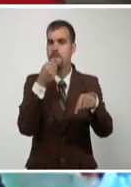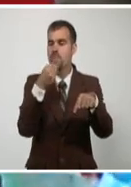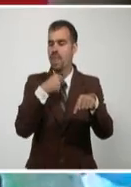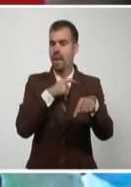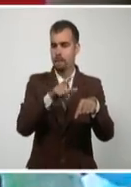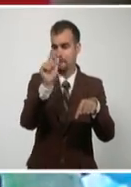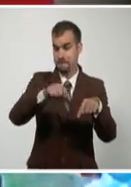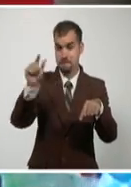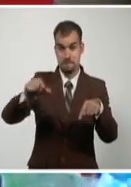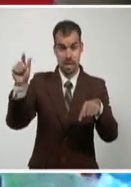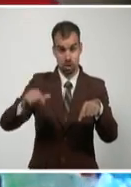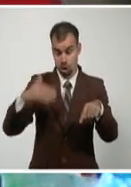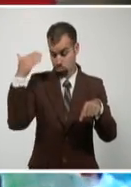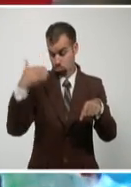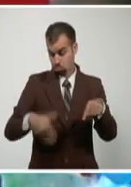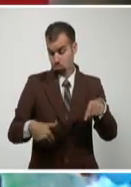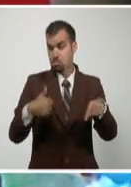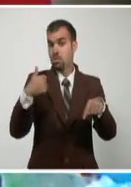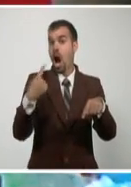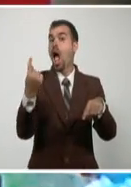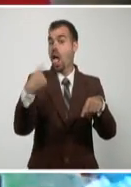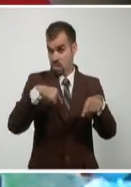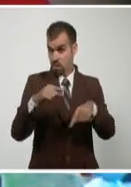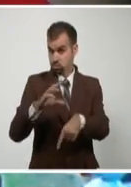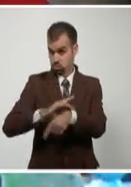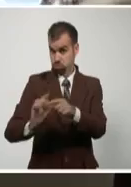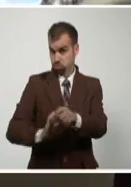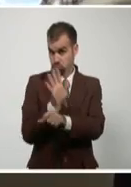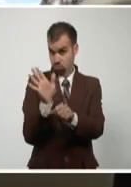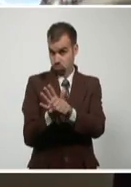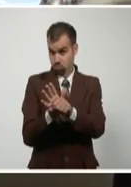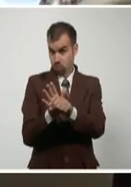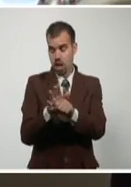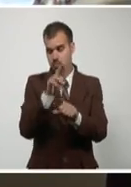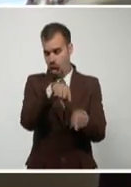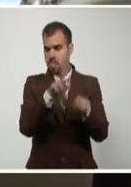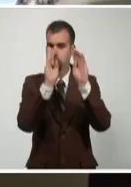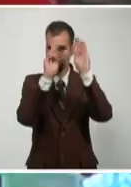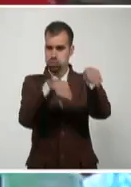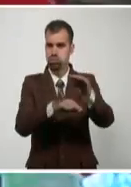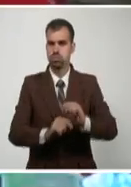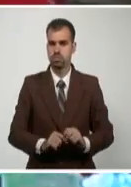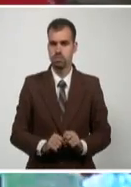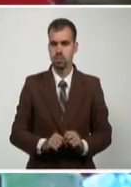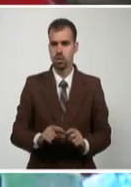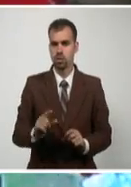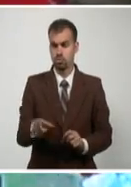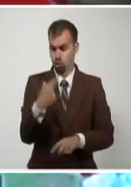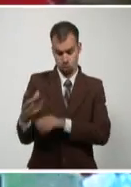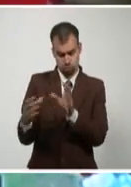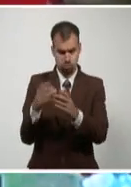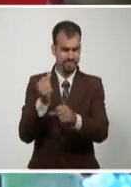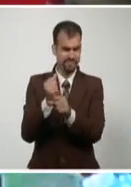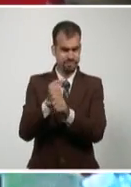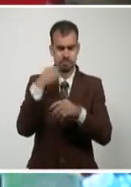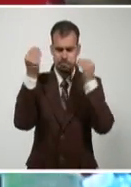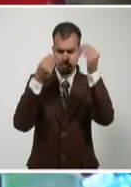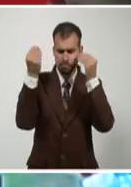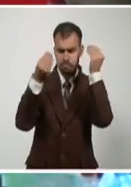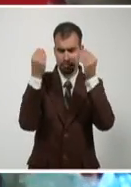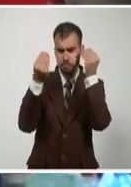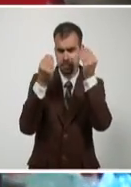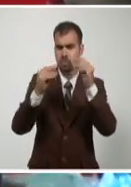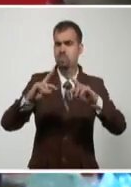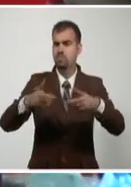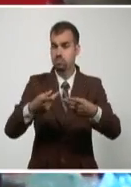pacientes asintomáticos. Y de la misma forma ahora está trabajando un grupo valorando otra vez el redimensionamiento